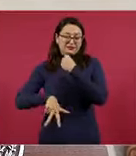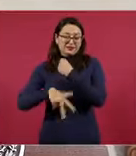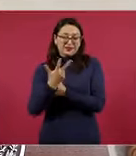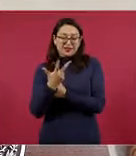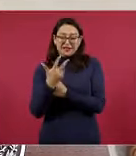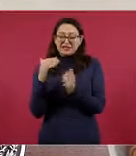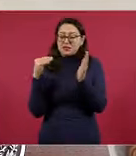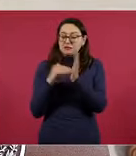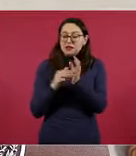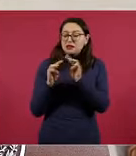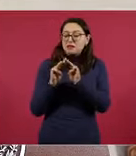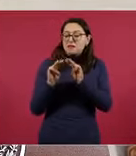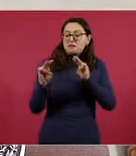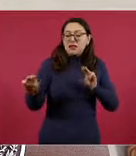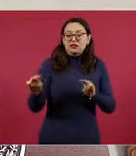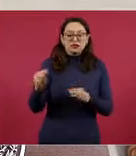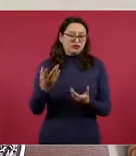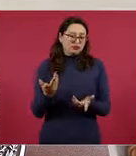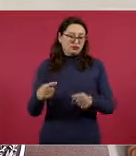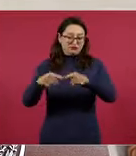13,000 metros cuadrados,